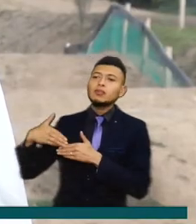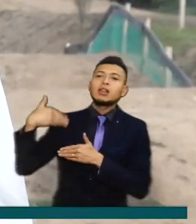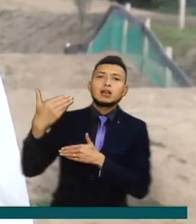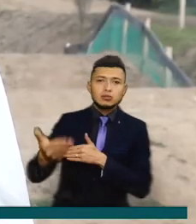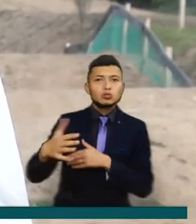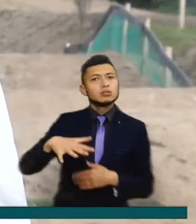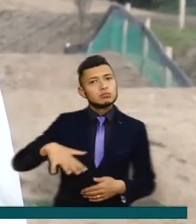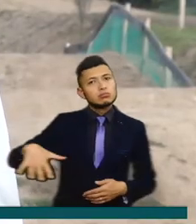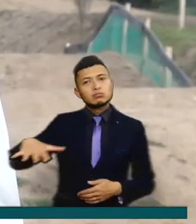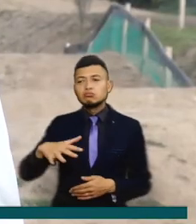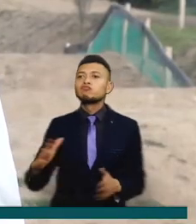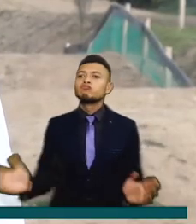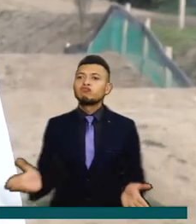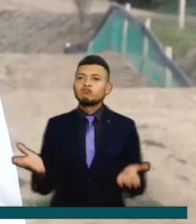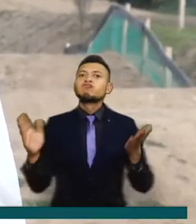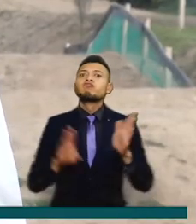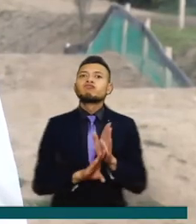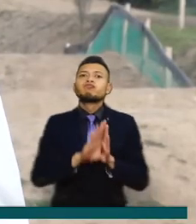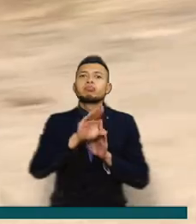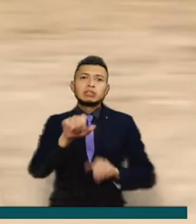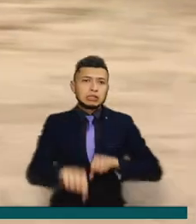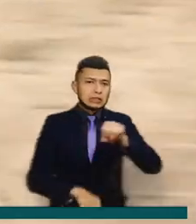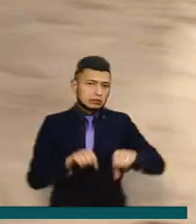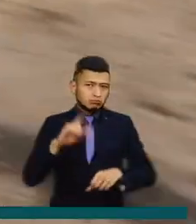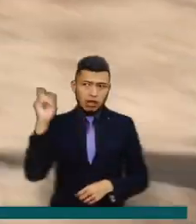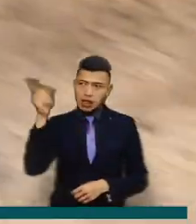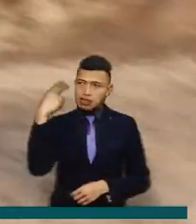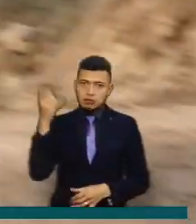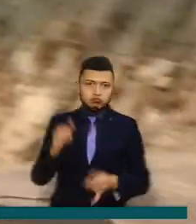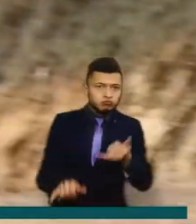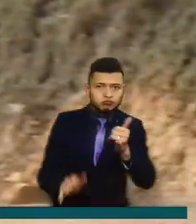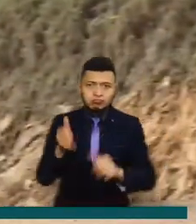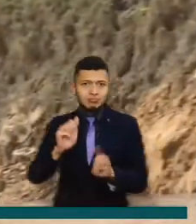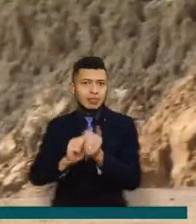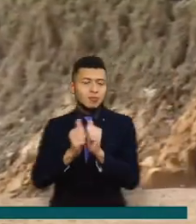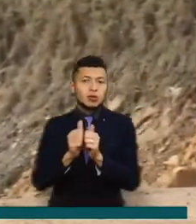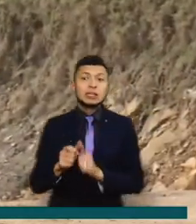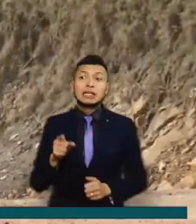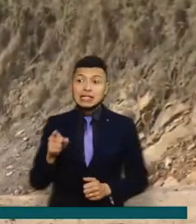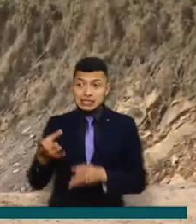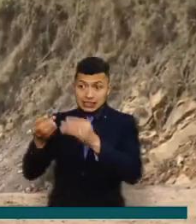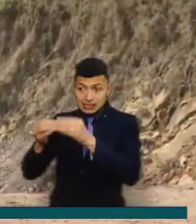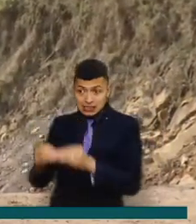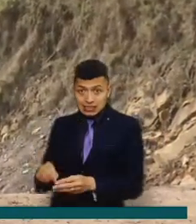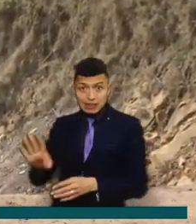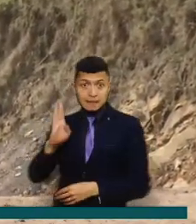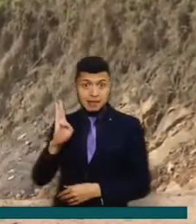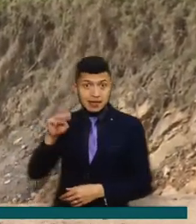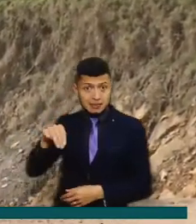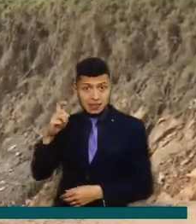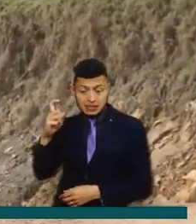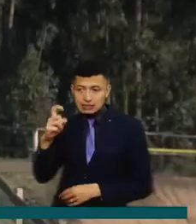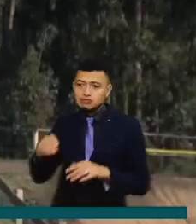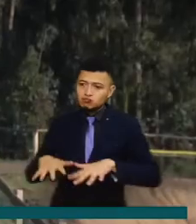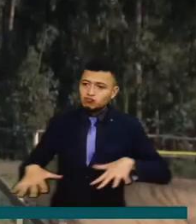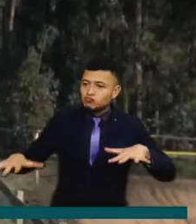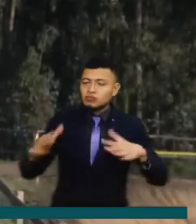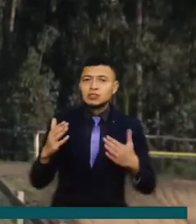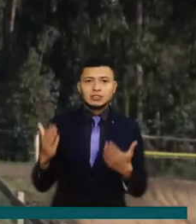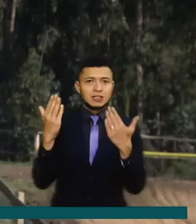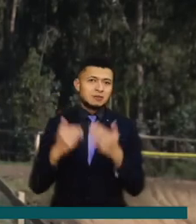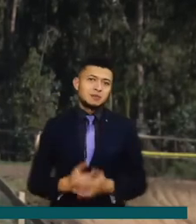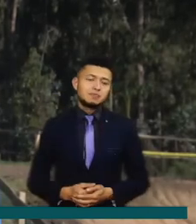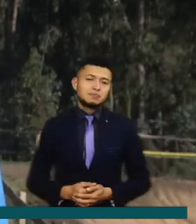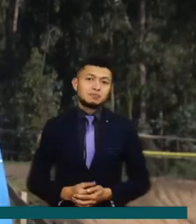fuerte en el ciclismo en general y pues esta modalidad ha tomado fuerza gracias al escenario que tenemos. El IMR